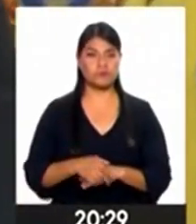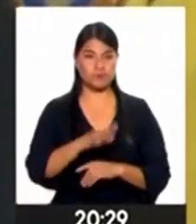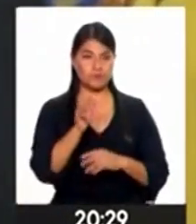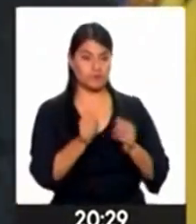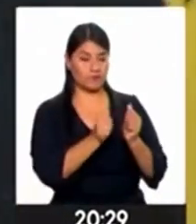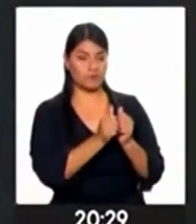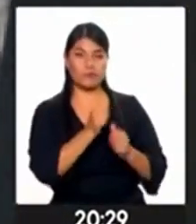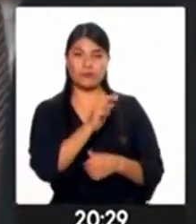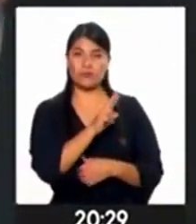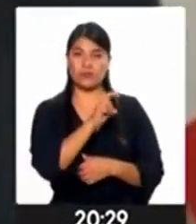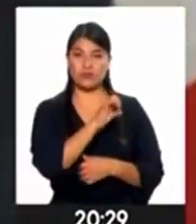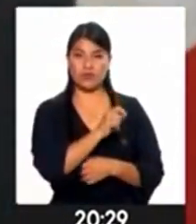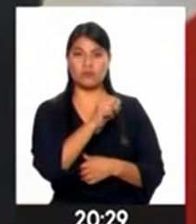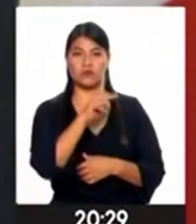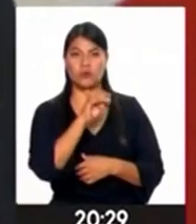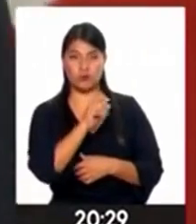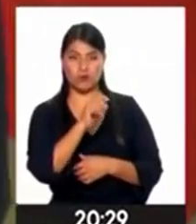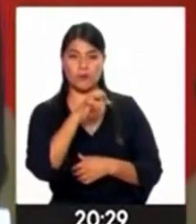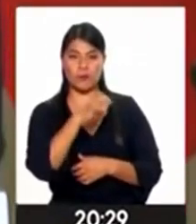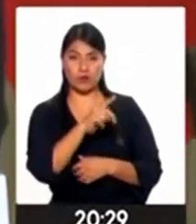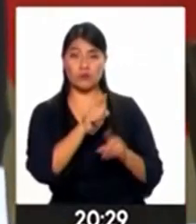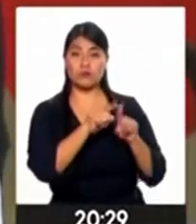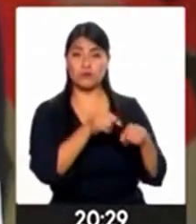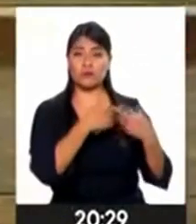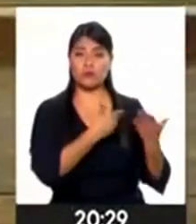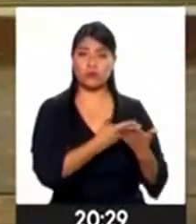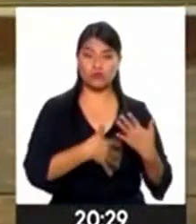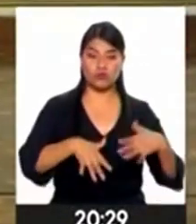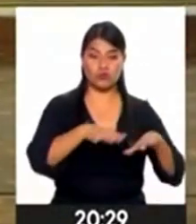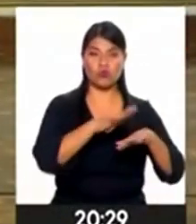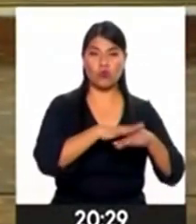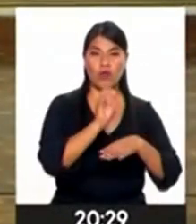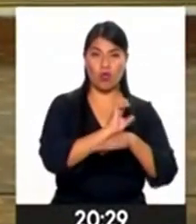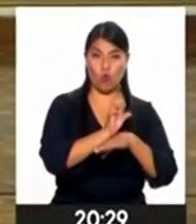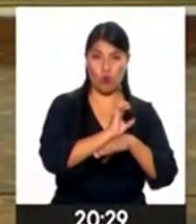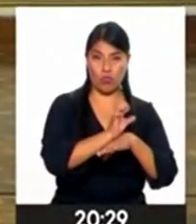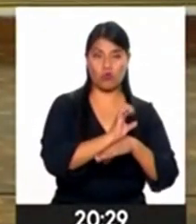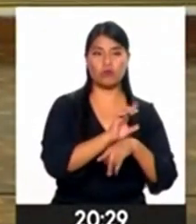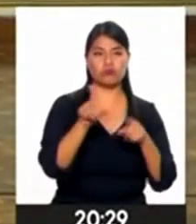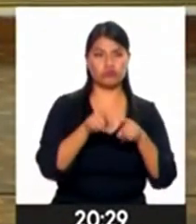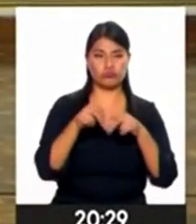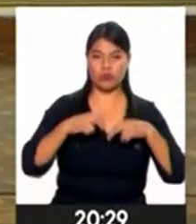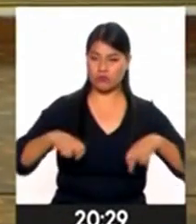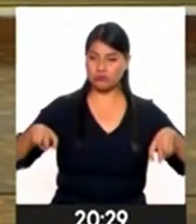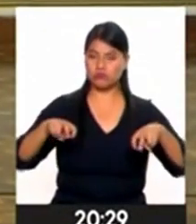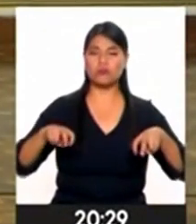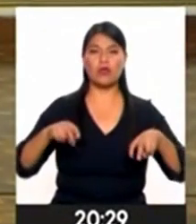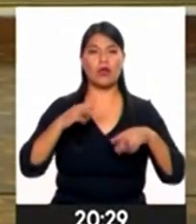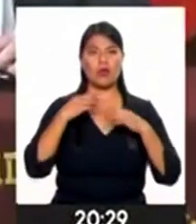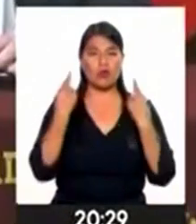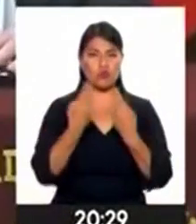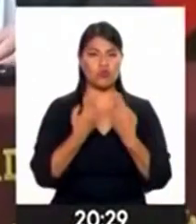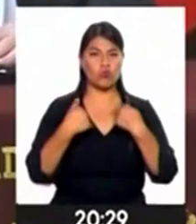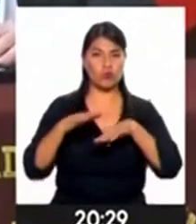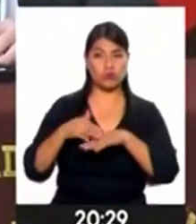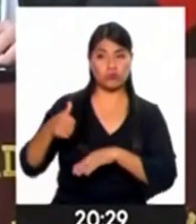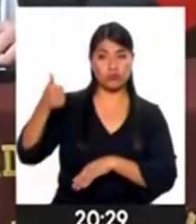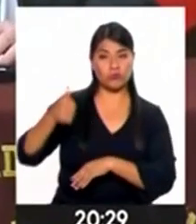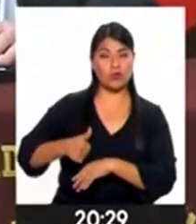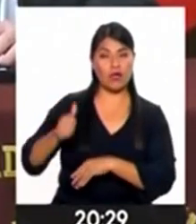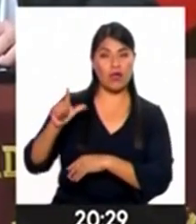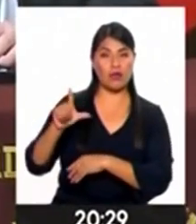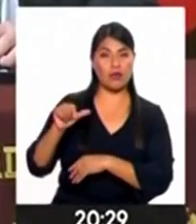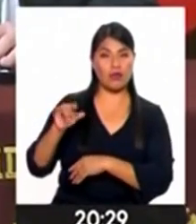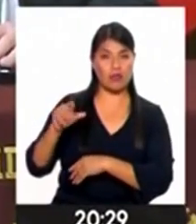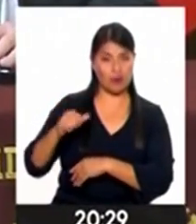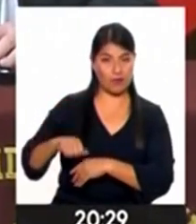Ruano Paredes, autoridad de la localidad ecuatoriana de Cantón Tulcán, se reunieron con el alcalde de Lima, Rafael López Aliaga. Tras este